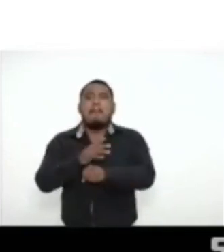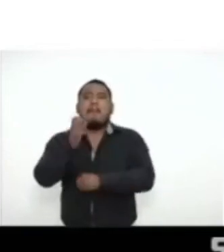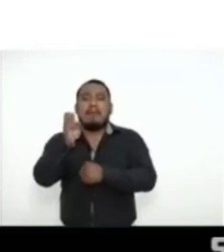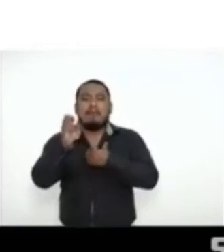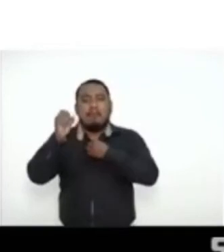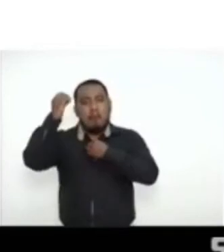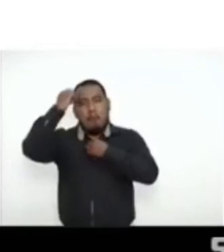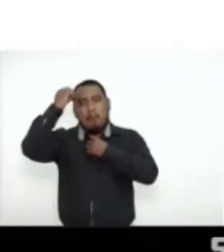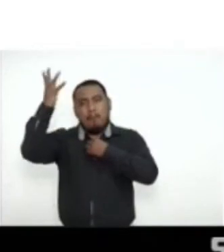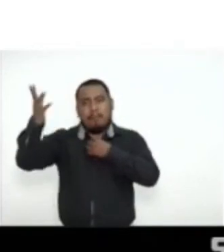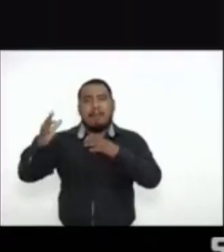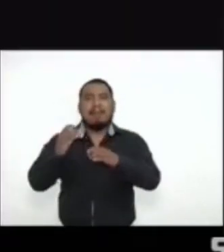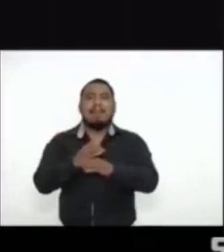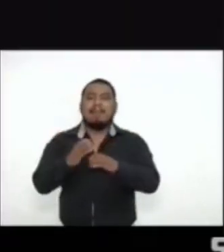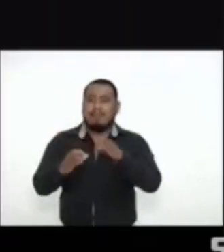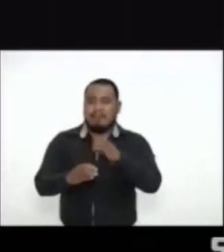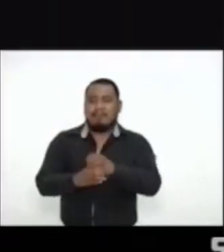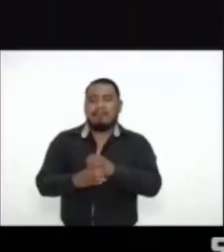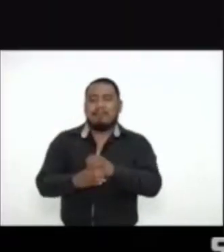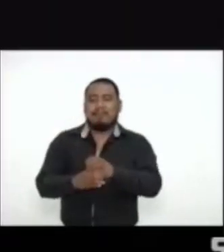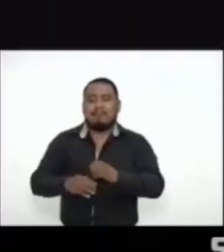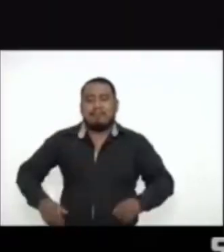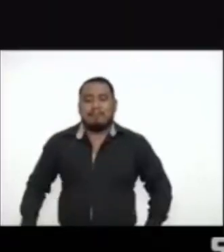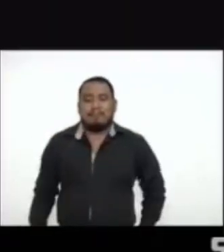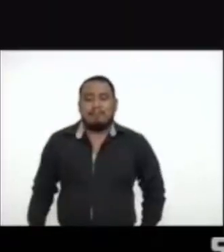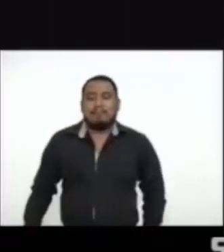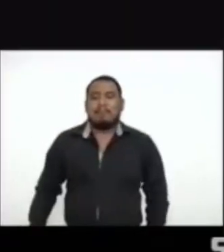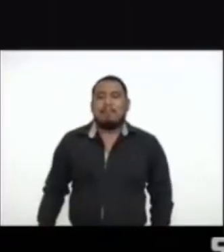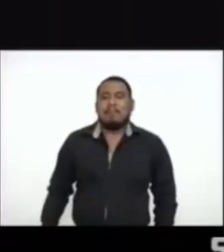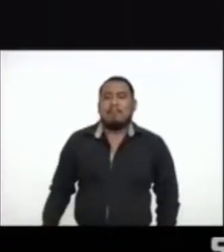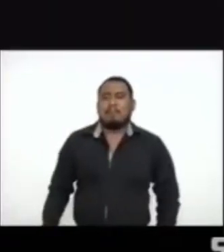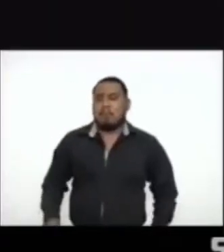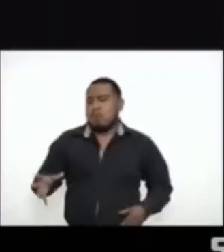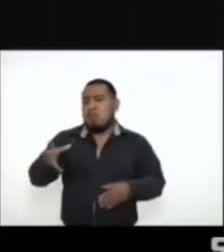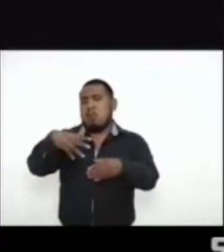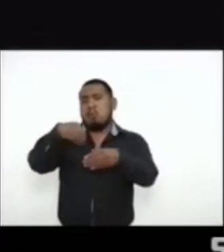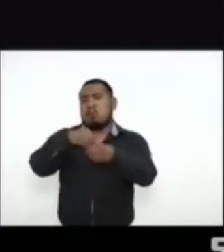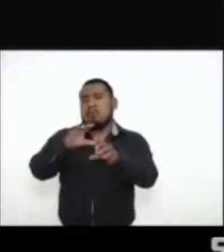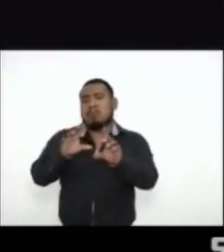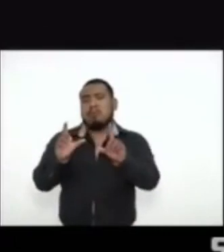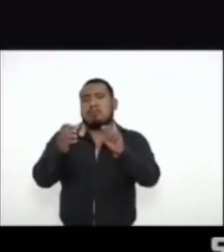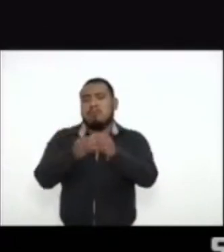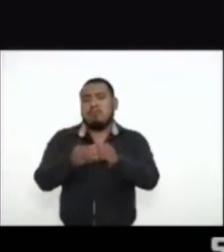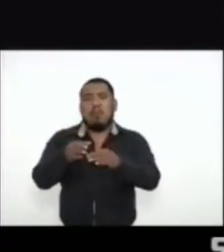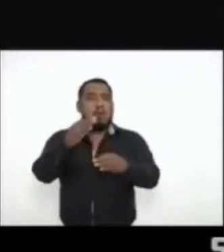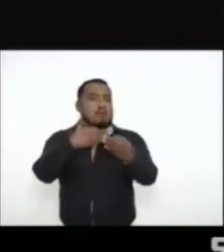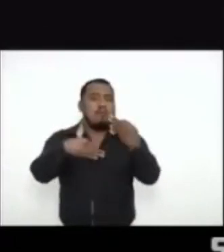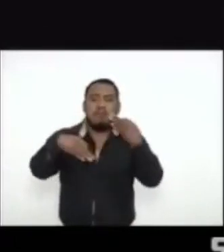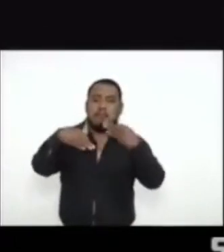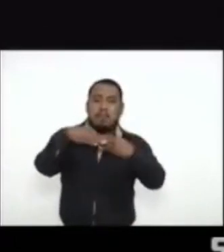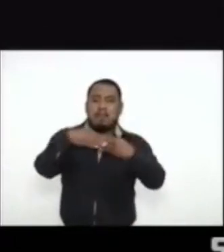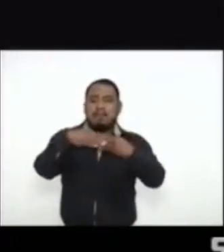las cosas, estos famosos despistes de la menopausia. Conclusión, todas